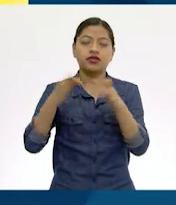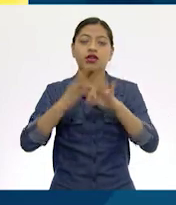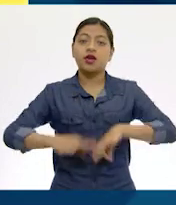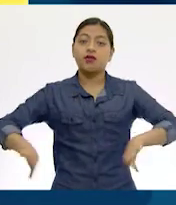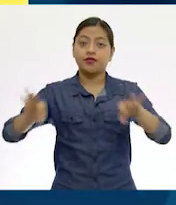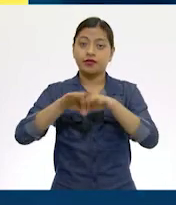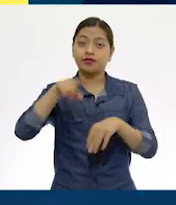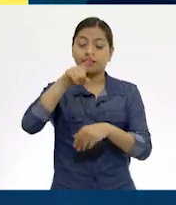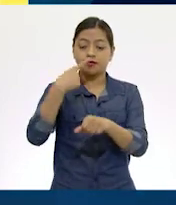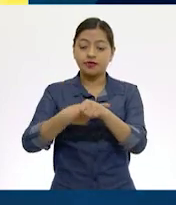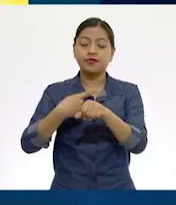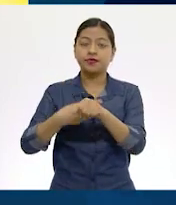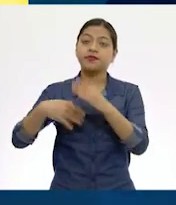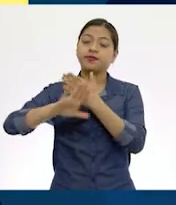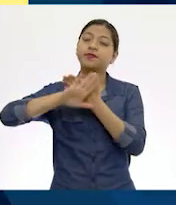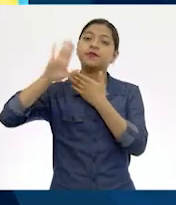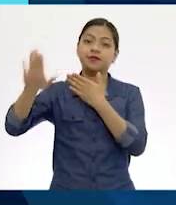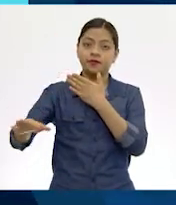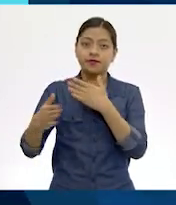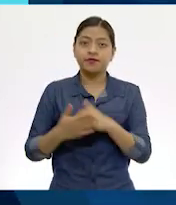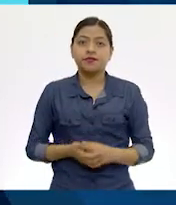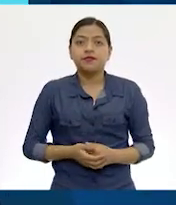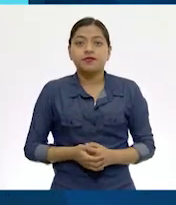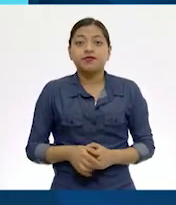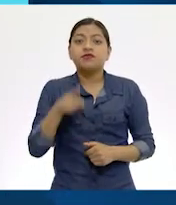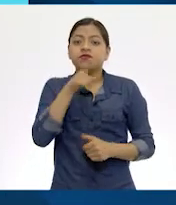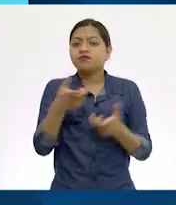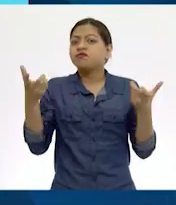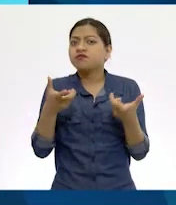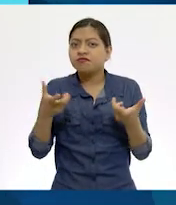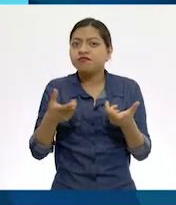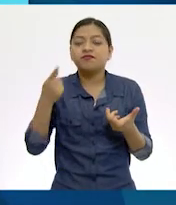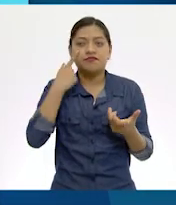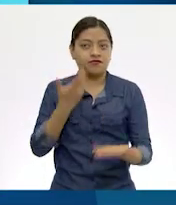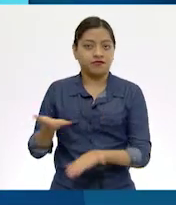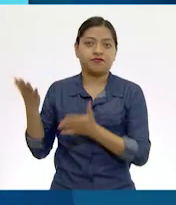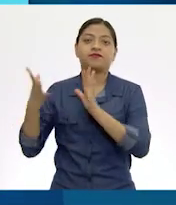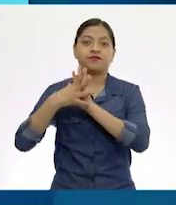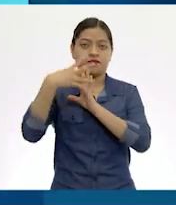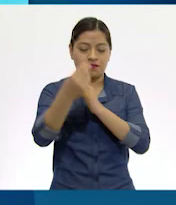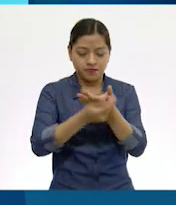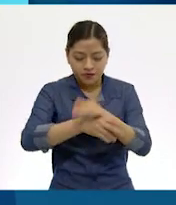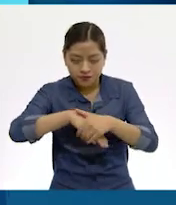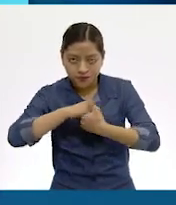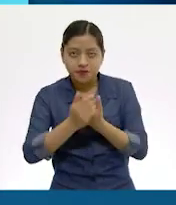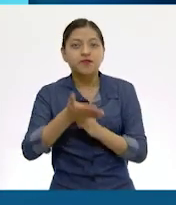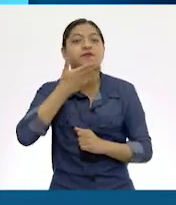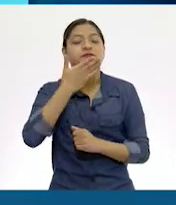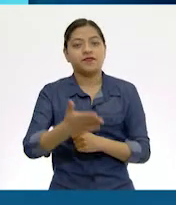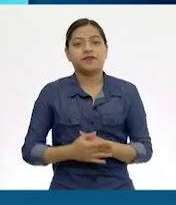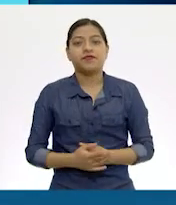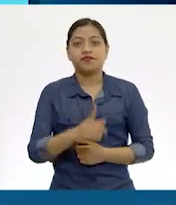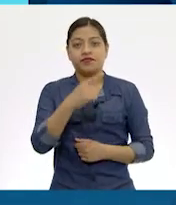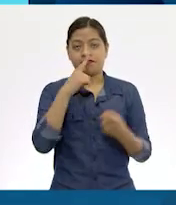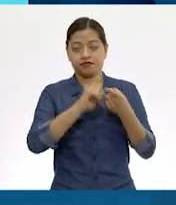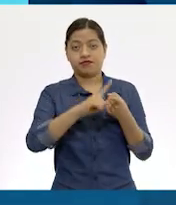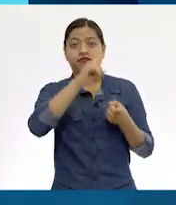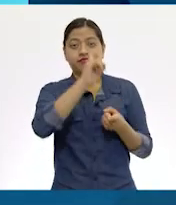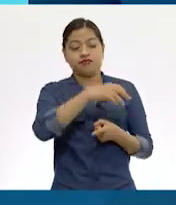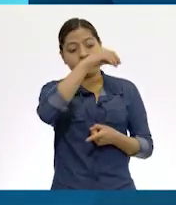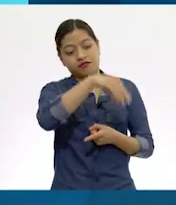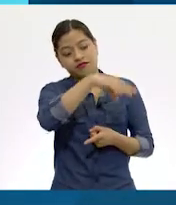importante para prevenir cualquier enfermedad. Sigue estos pasos para hacerlo correctamente. Moja tus